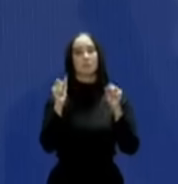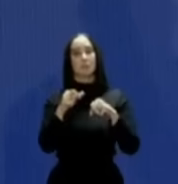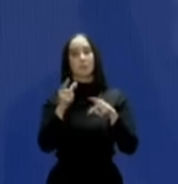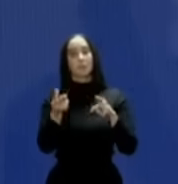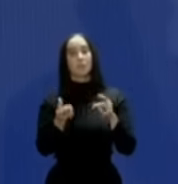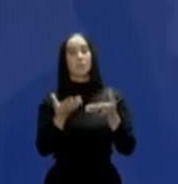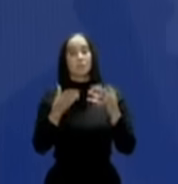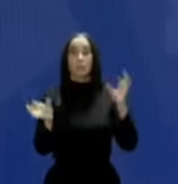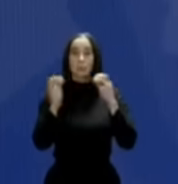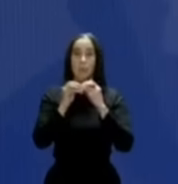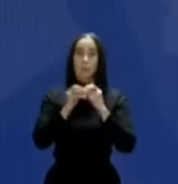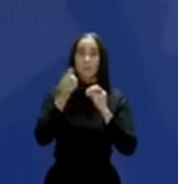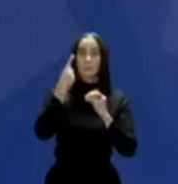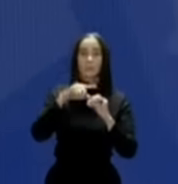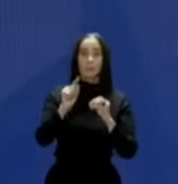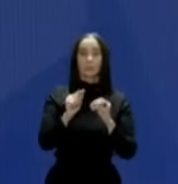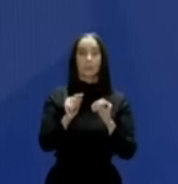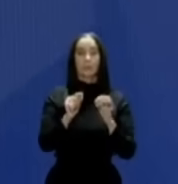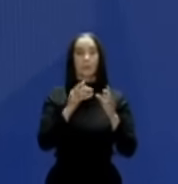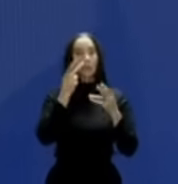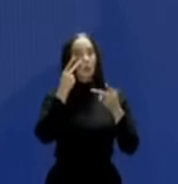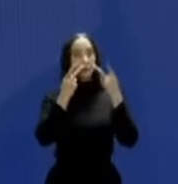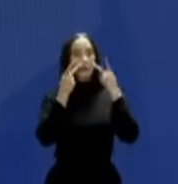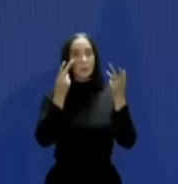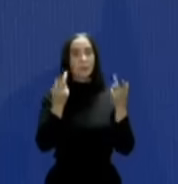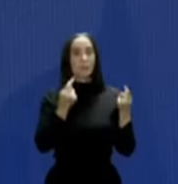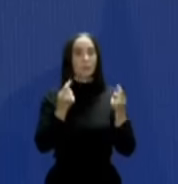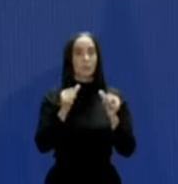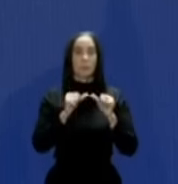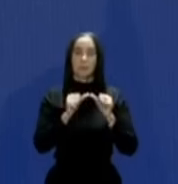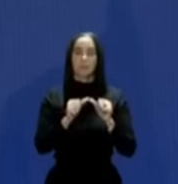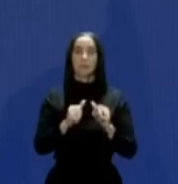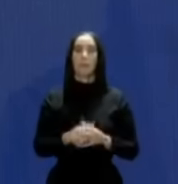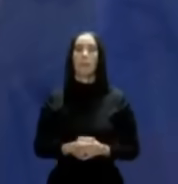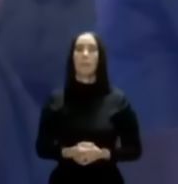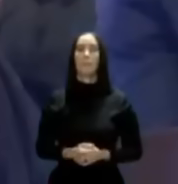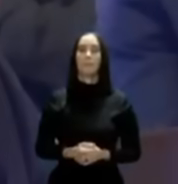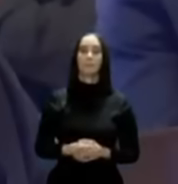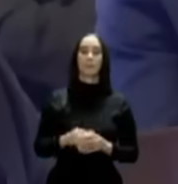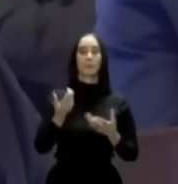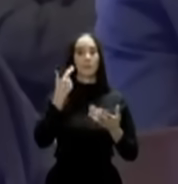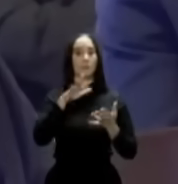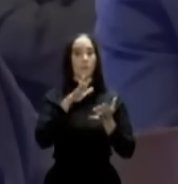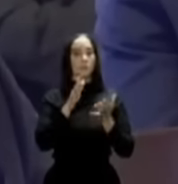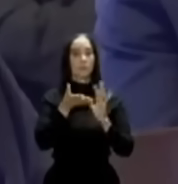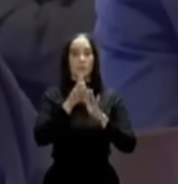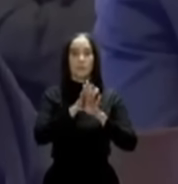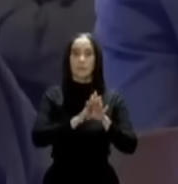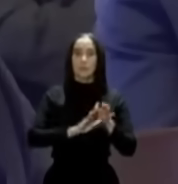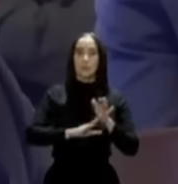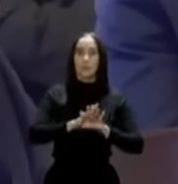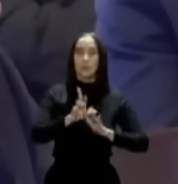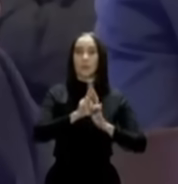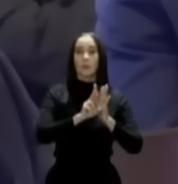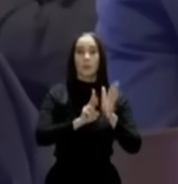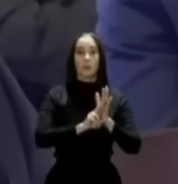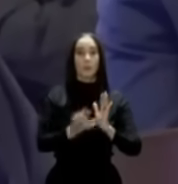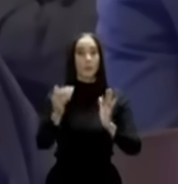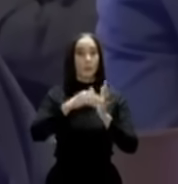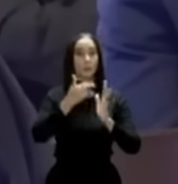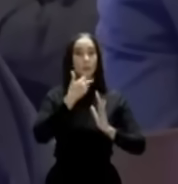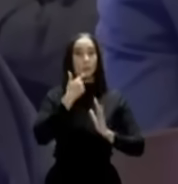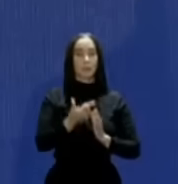algo más, y a partir de ahí veremos la posibilidad de flexibilizar alguna medida, pero